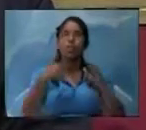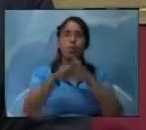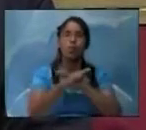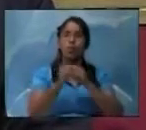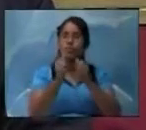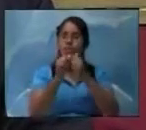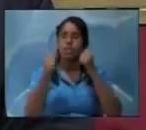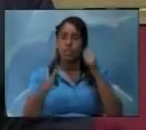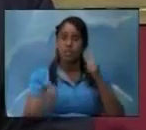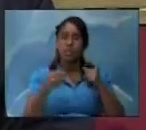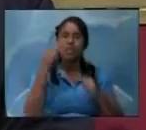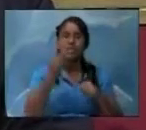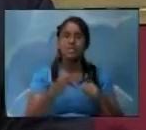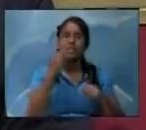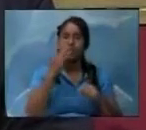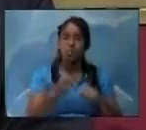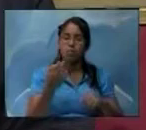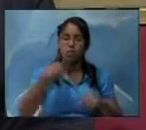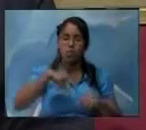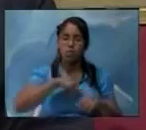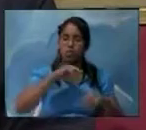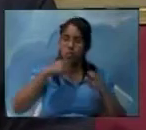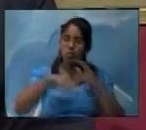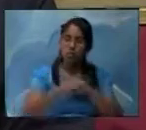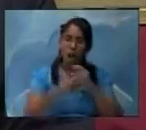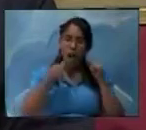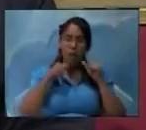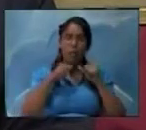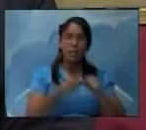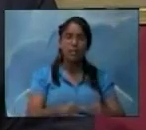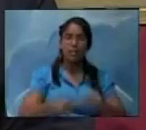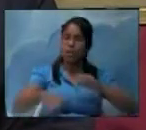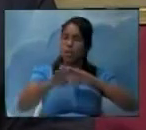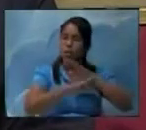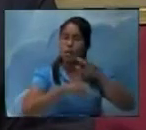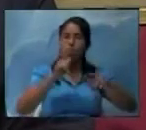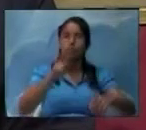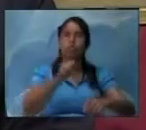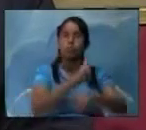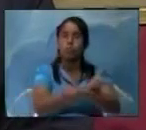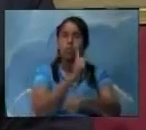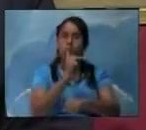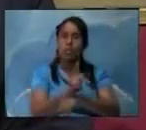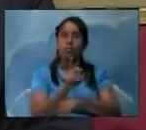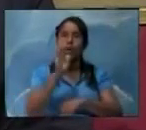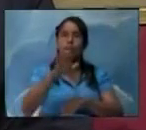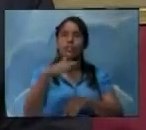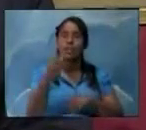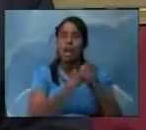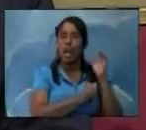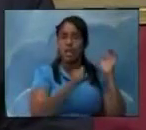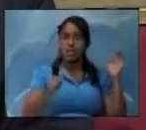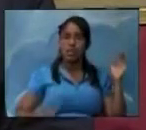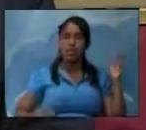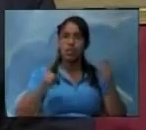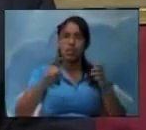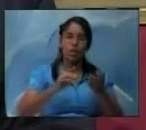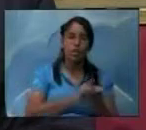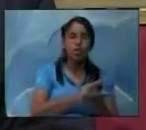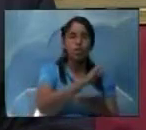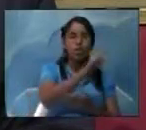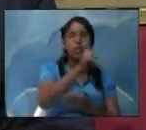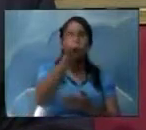a desamparar, siempre nos va a mantener bajo su protección. Así que el Señor se